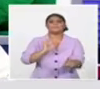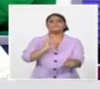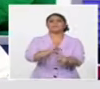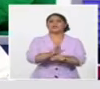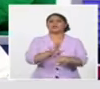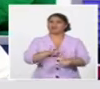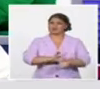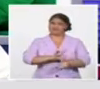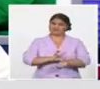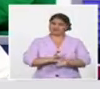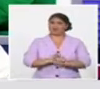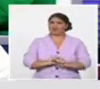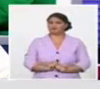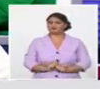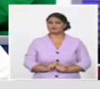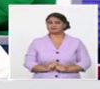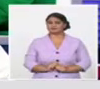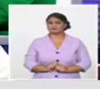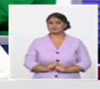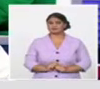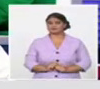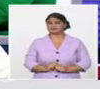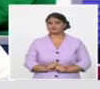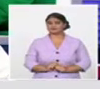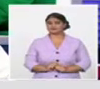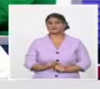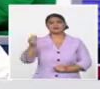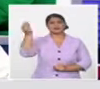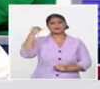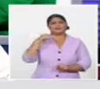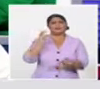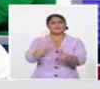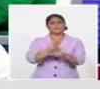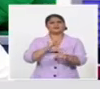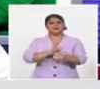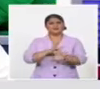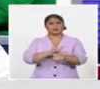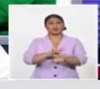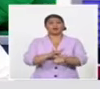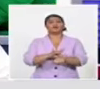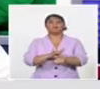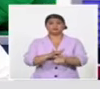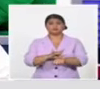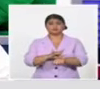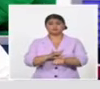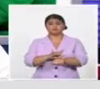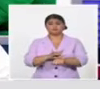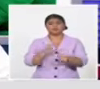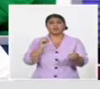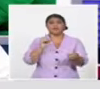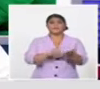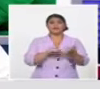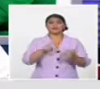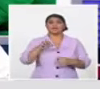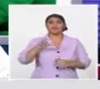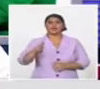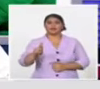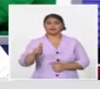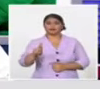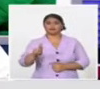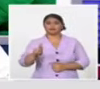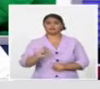problema de Cuba, del mundo, que hay redes que hacen certificados de PCR falsos, independientemente de que eso